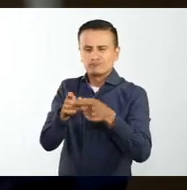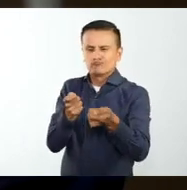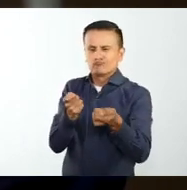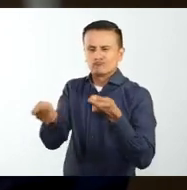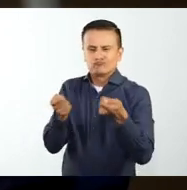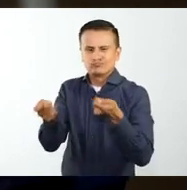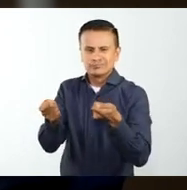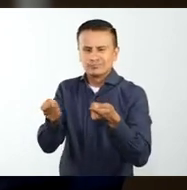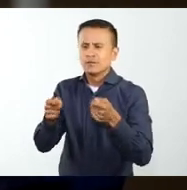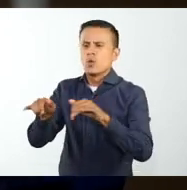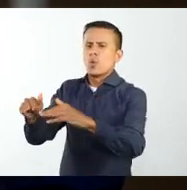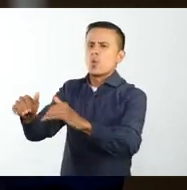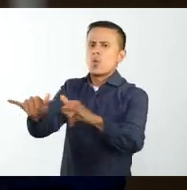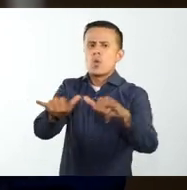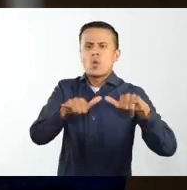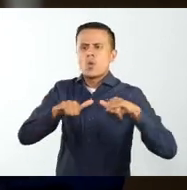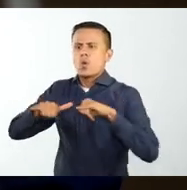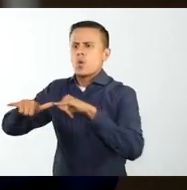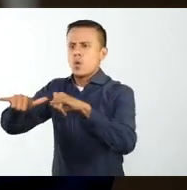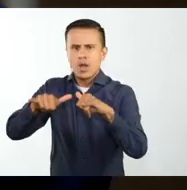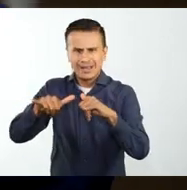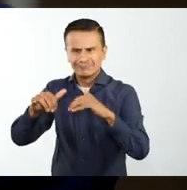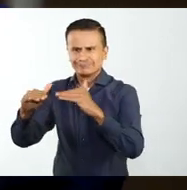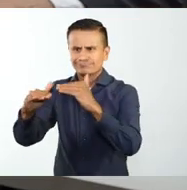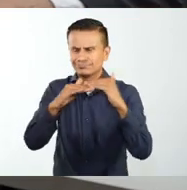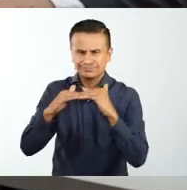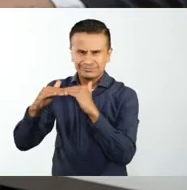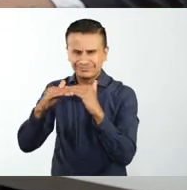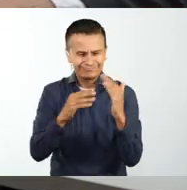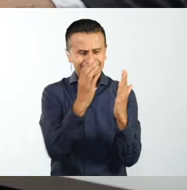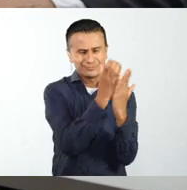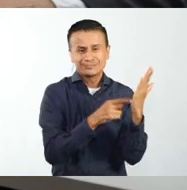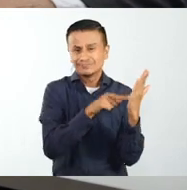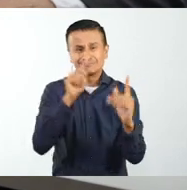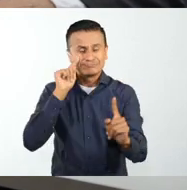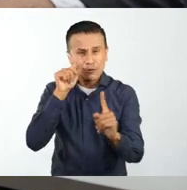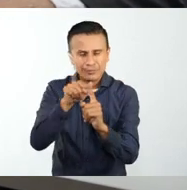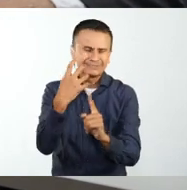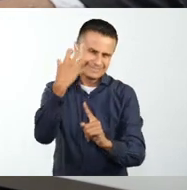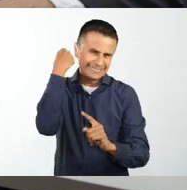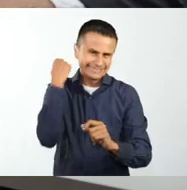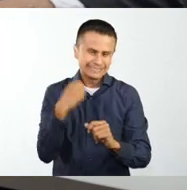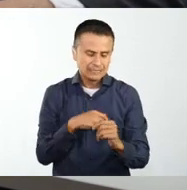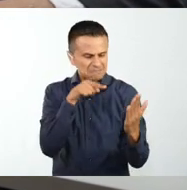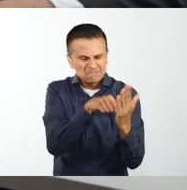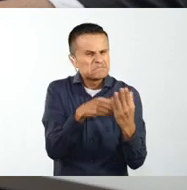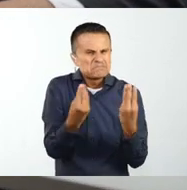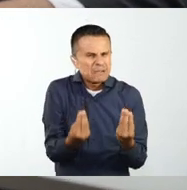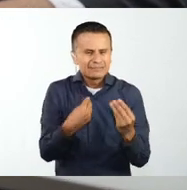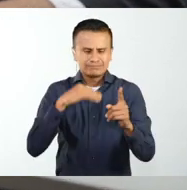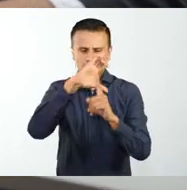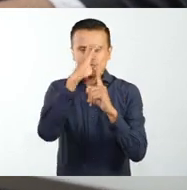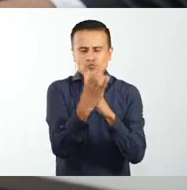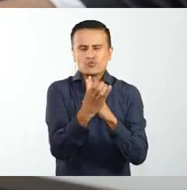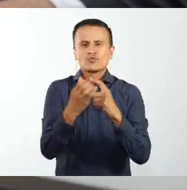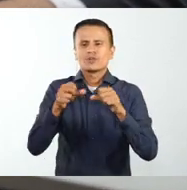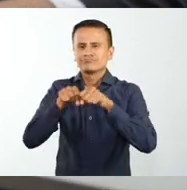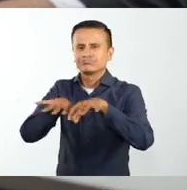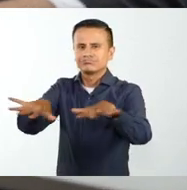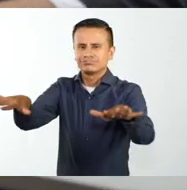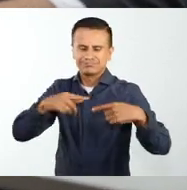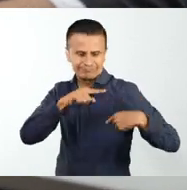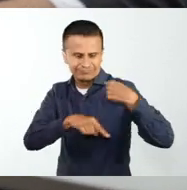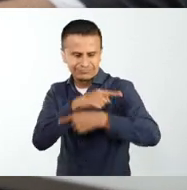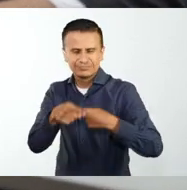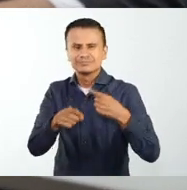control, y de homogeneización de los aprendizajes, y servía ante todo para transmitir la cultura